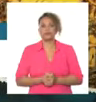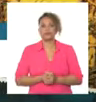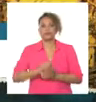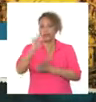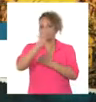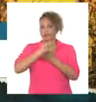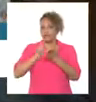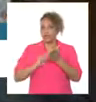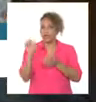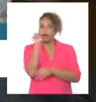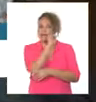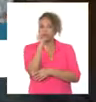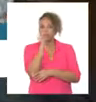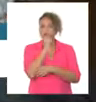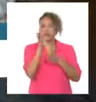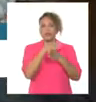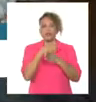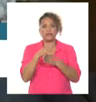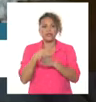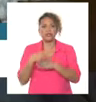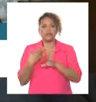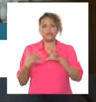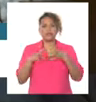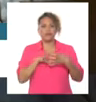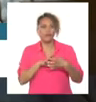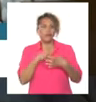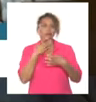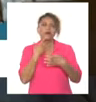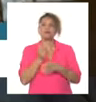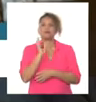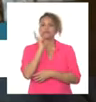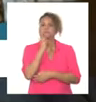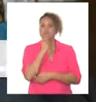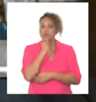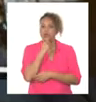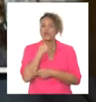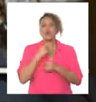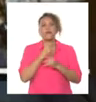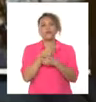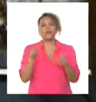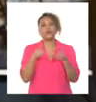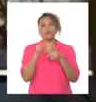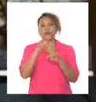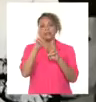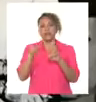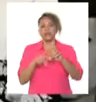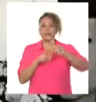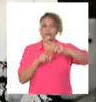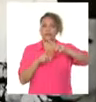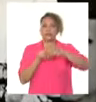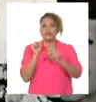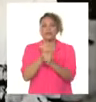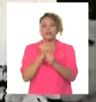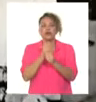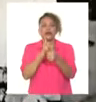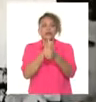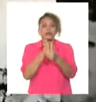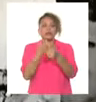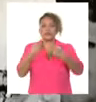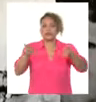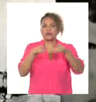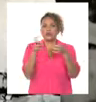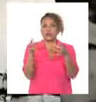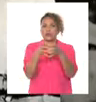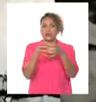composiciones boleros, sones, criollas, habaneras y música para teatro y televisión. Trabajó como asesora musical del grupo